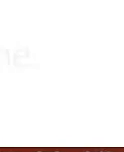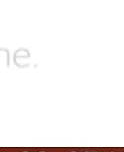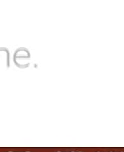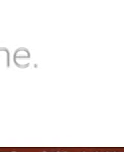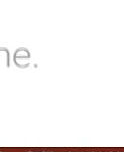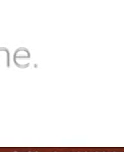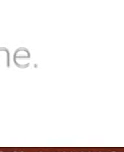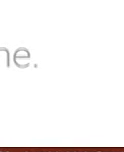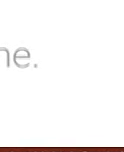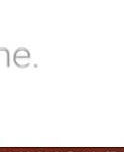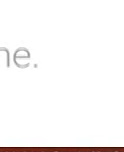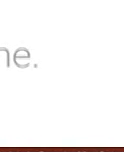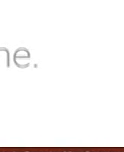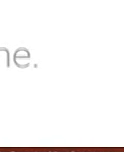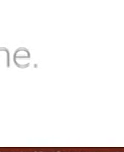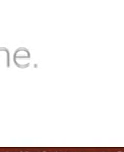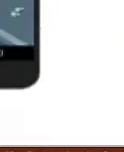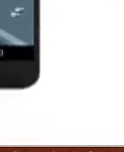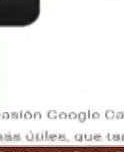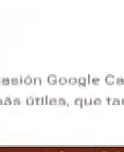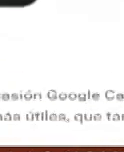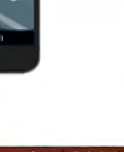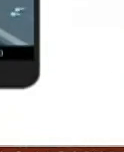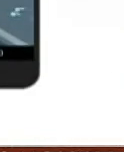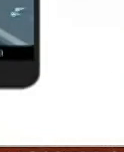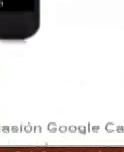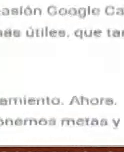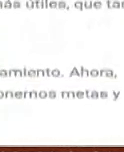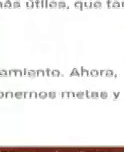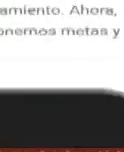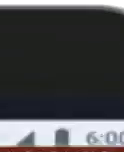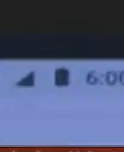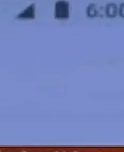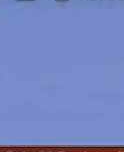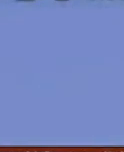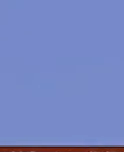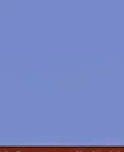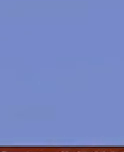nosotros queremos, por ejemplo, digamos, correr un maratón o una carrera de 10